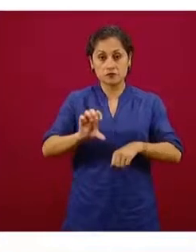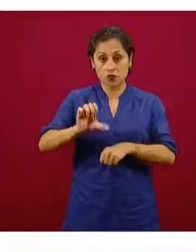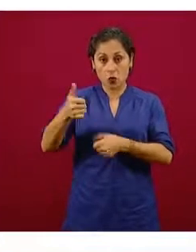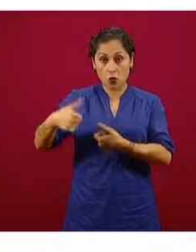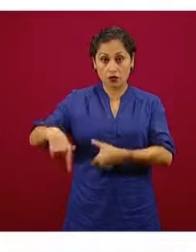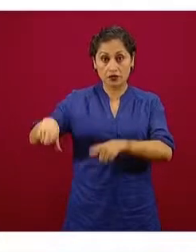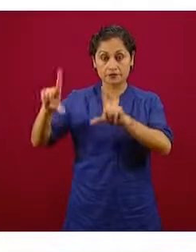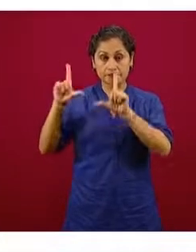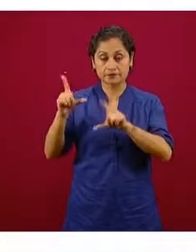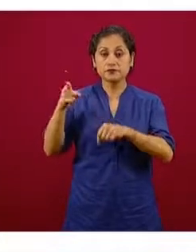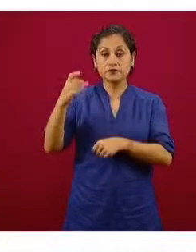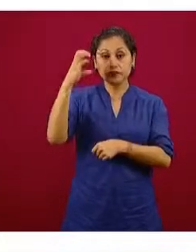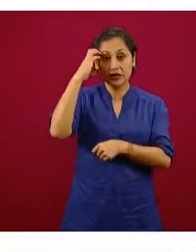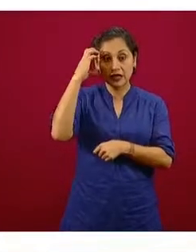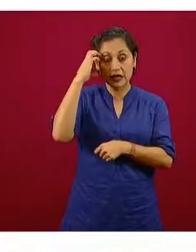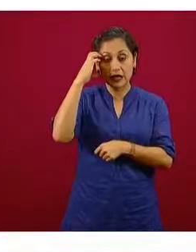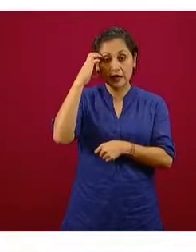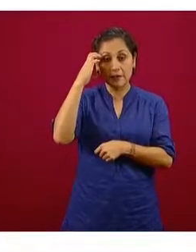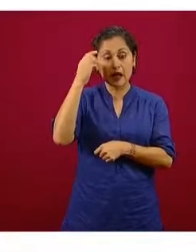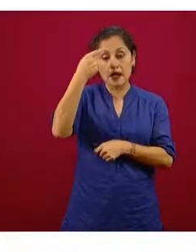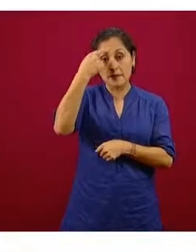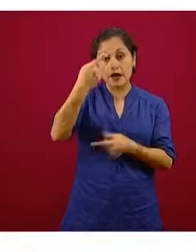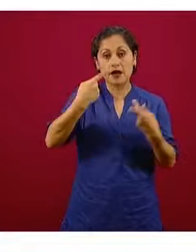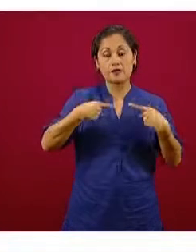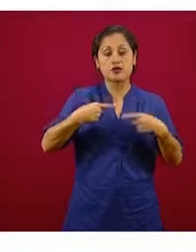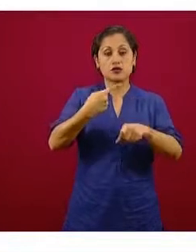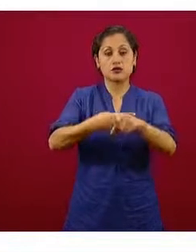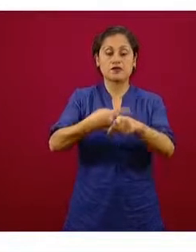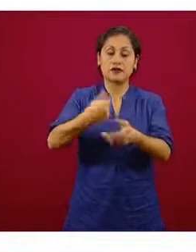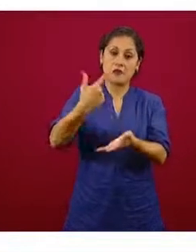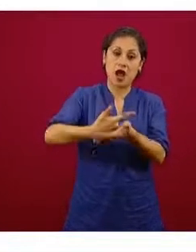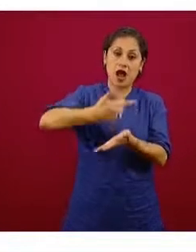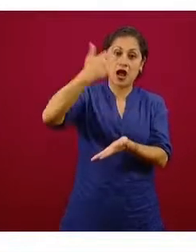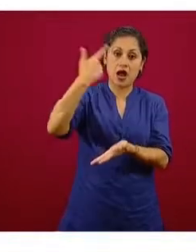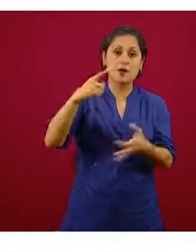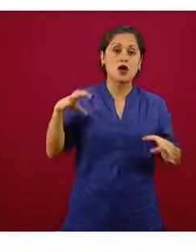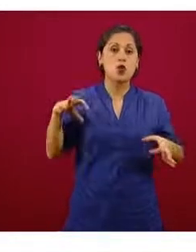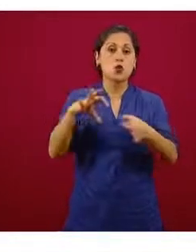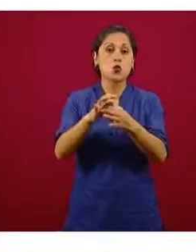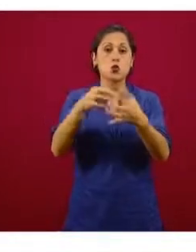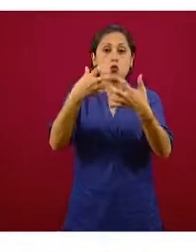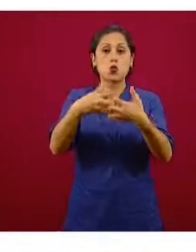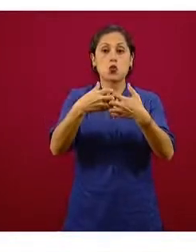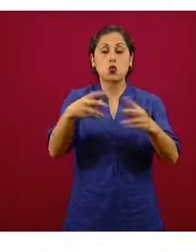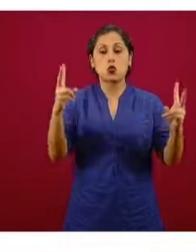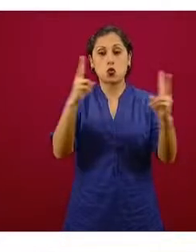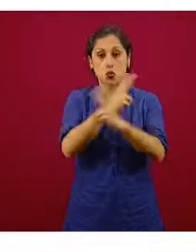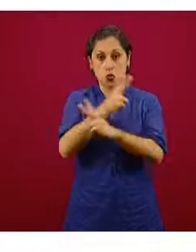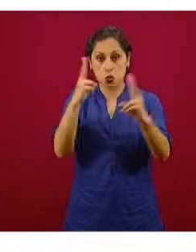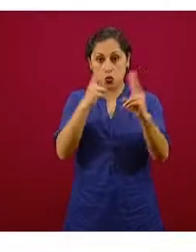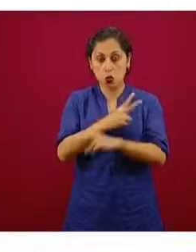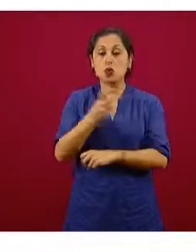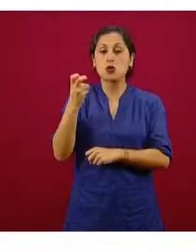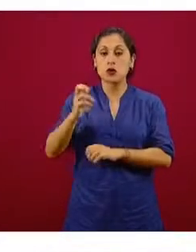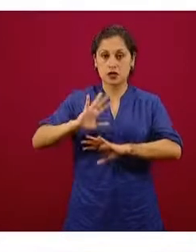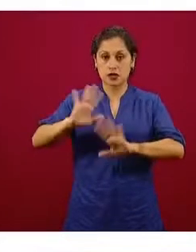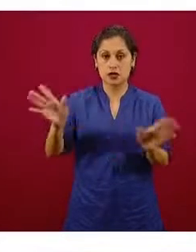es las camas críticas con ventilador. Aquí vemos una ya mayor